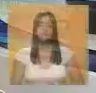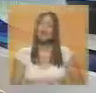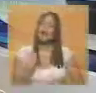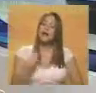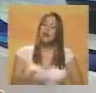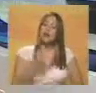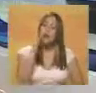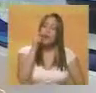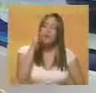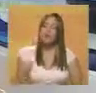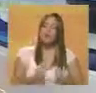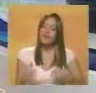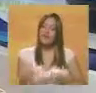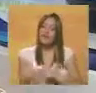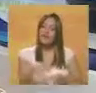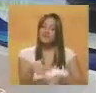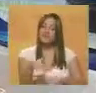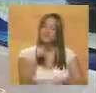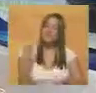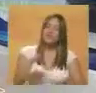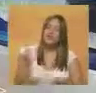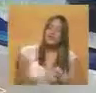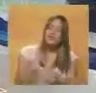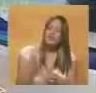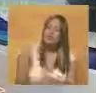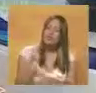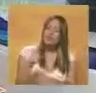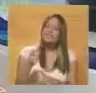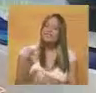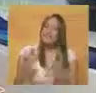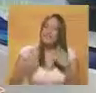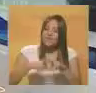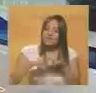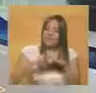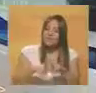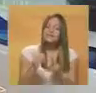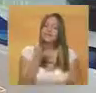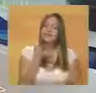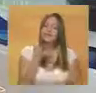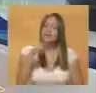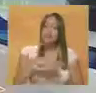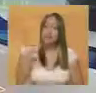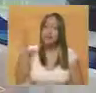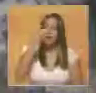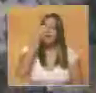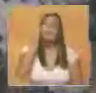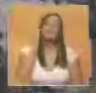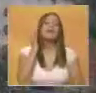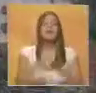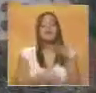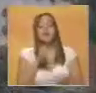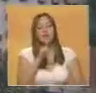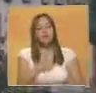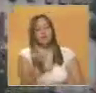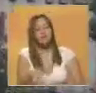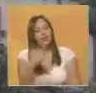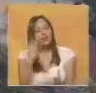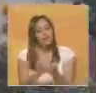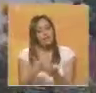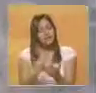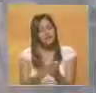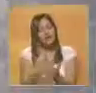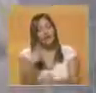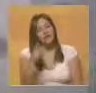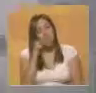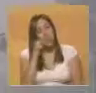un indigente fue encontrado sin vida en las inmediaciones de una reconocida ferretería en San Martín aquí en Caracas según informaron algunos testigos